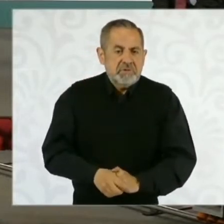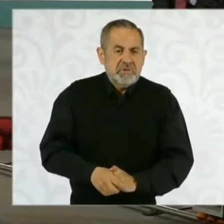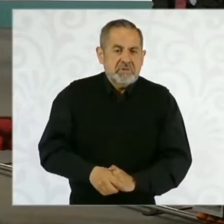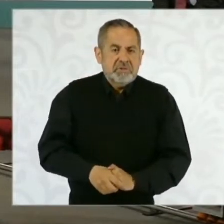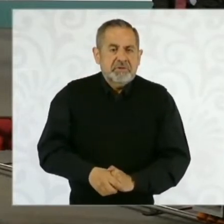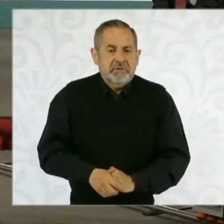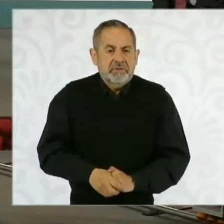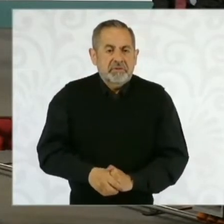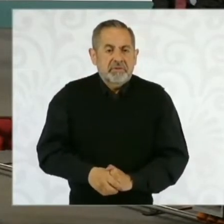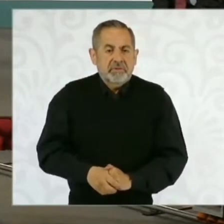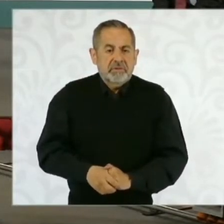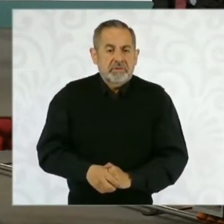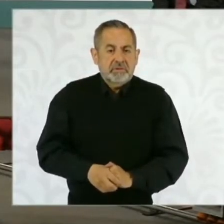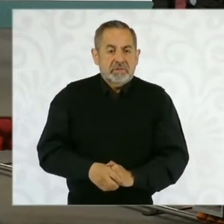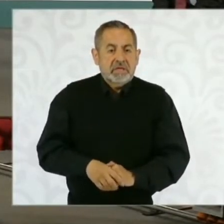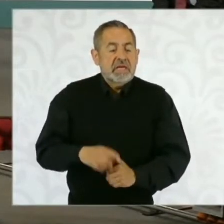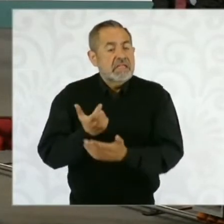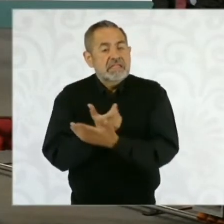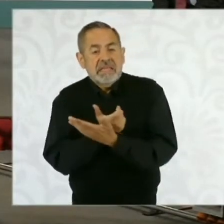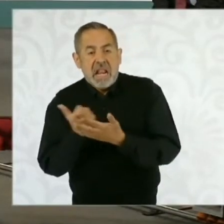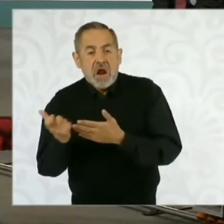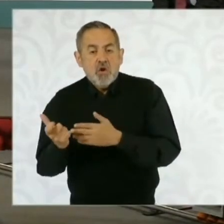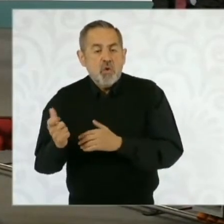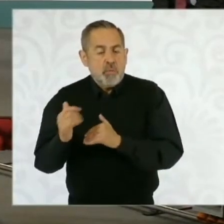este es el incremento en el salario